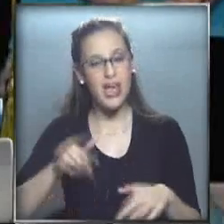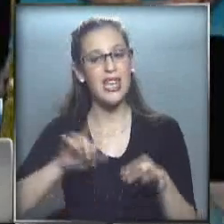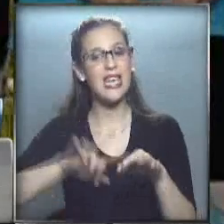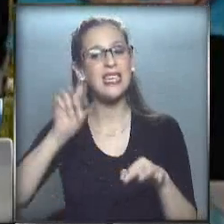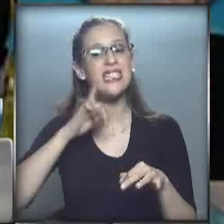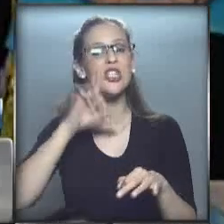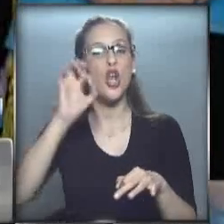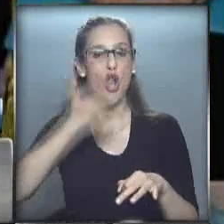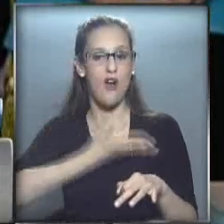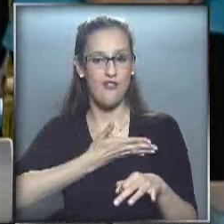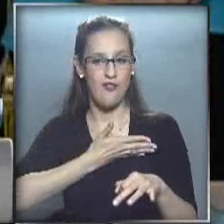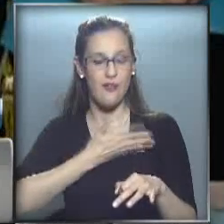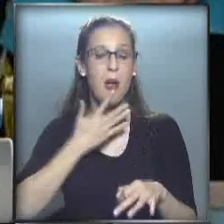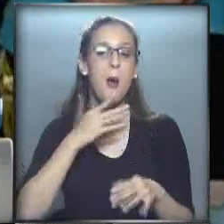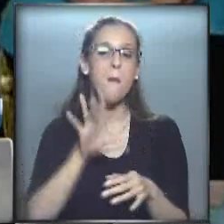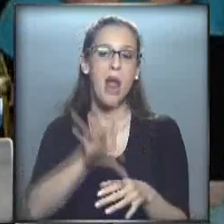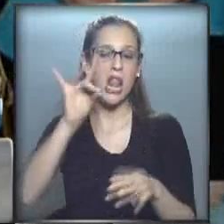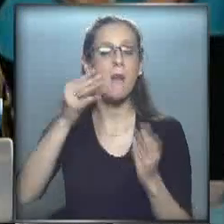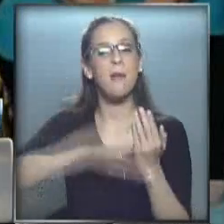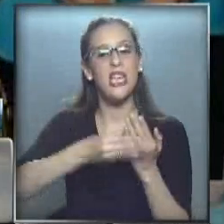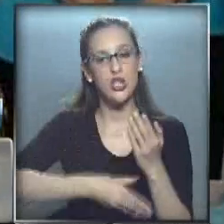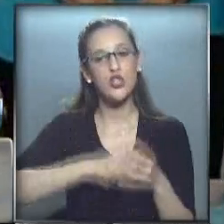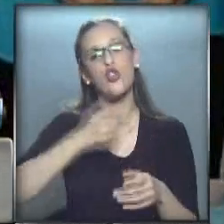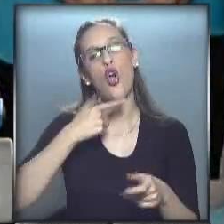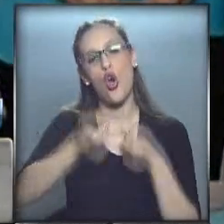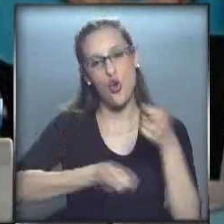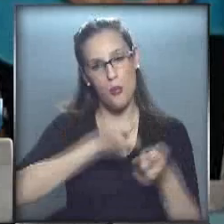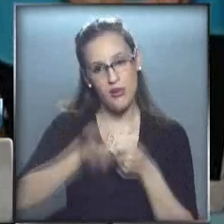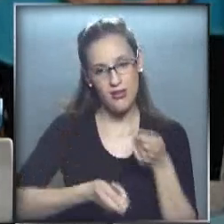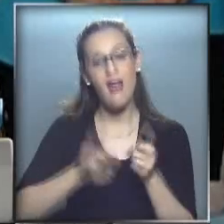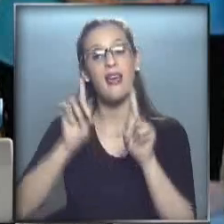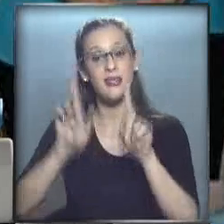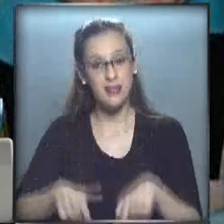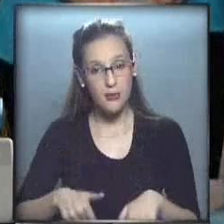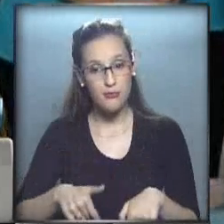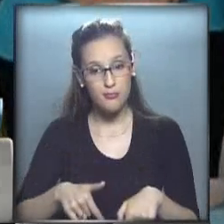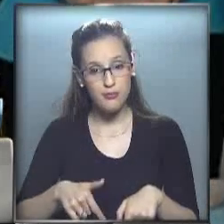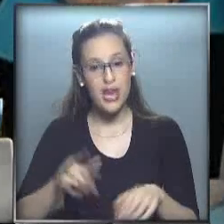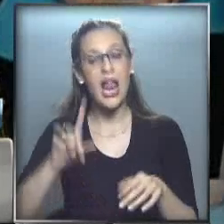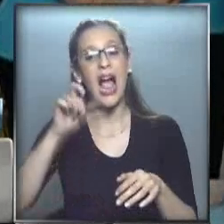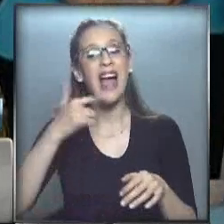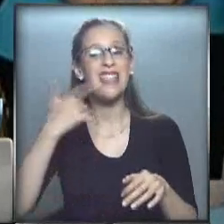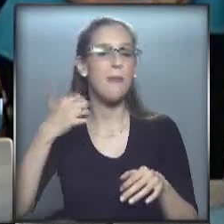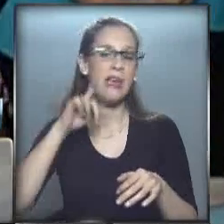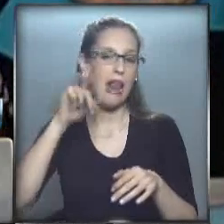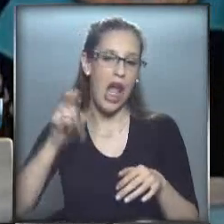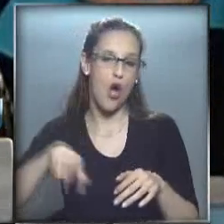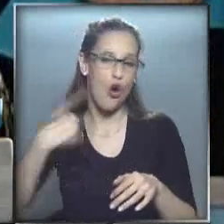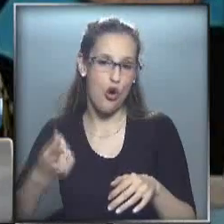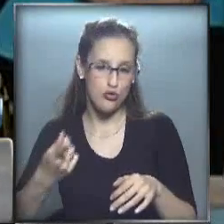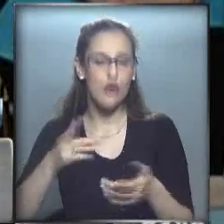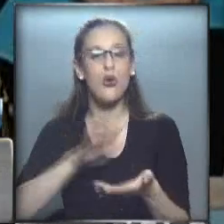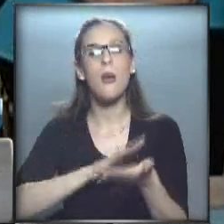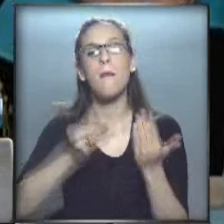Kicillof, designado Ministro de Economía y Finanzas Públicas, y el ingeniero agrónomo Carlos Horacio Casamiquela, designado Ministro de